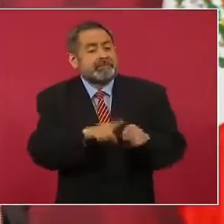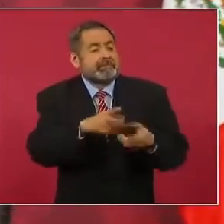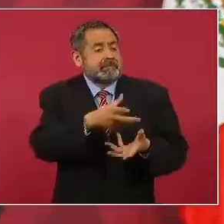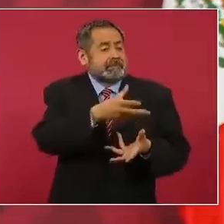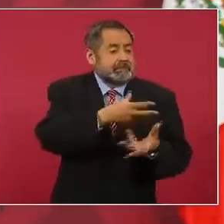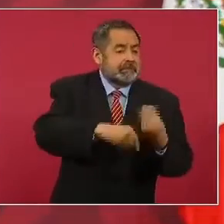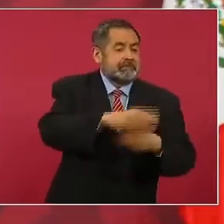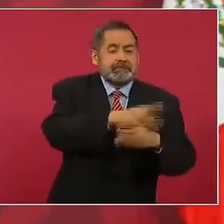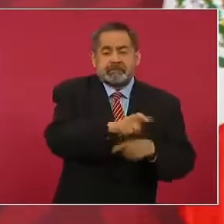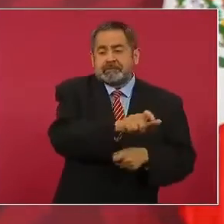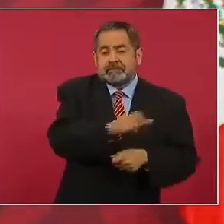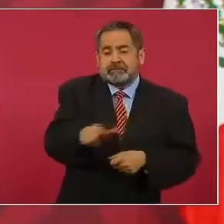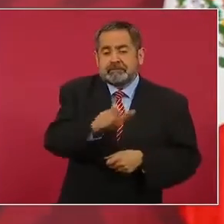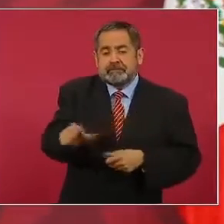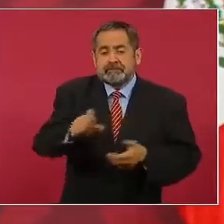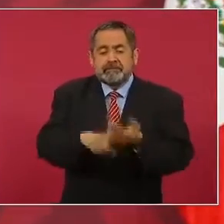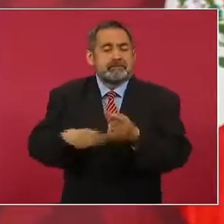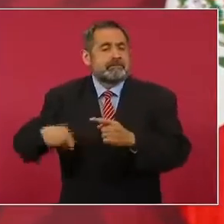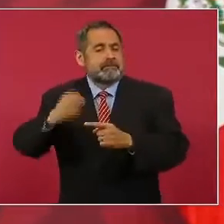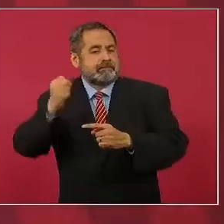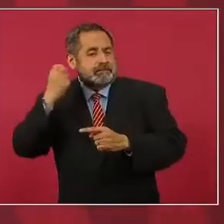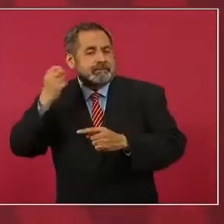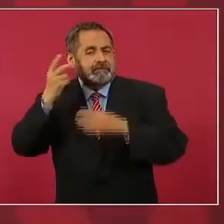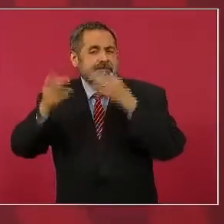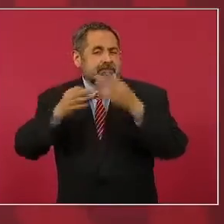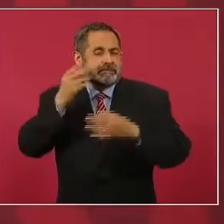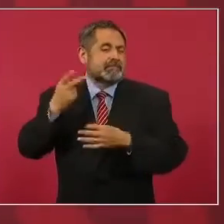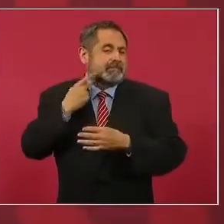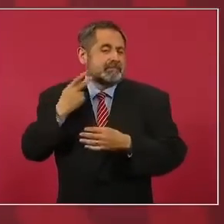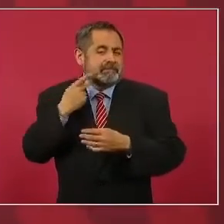financiaban las campañas políticas,